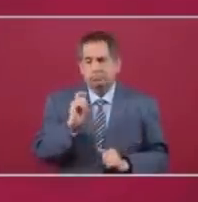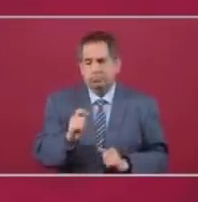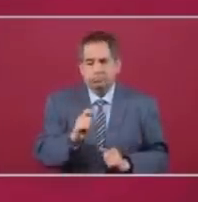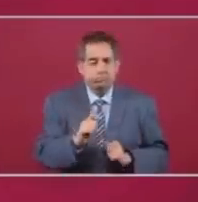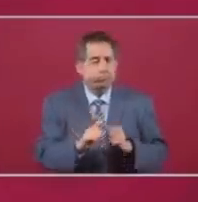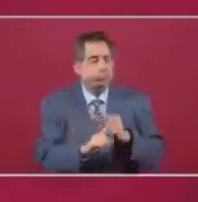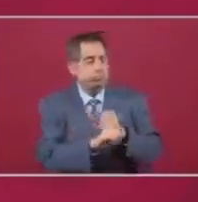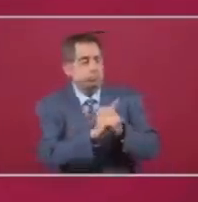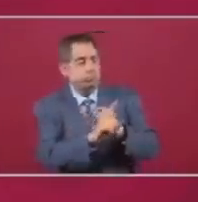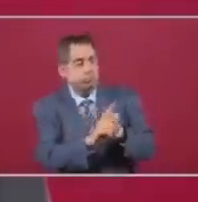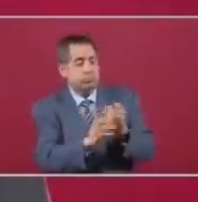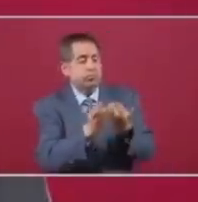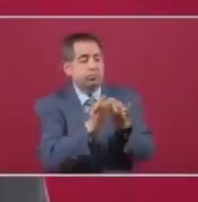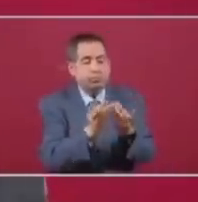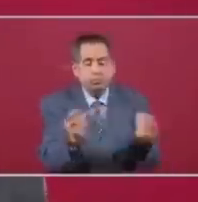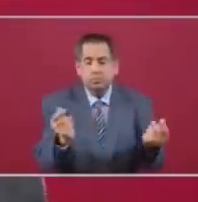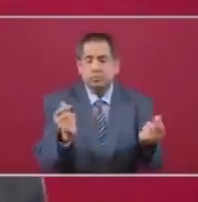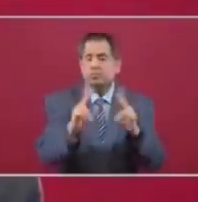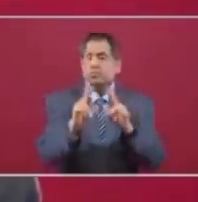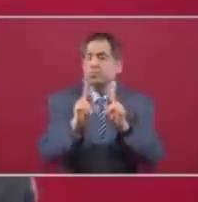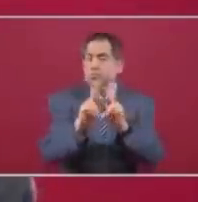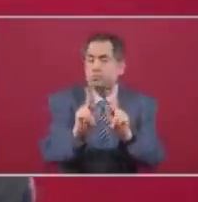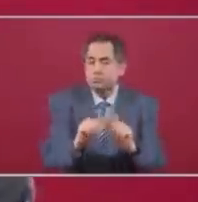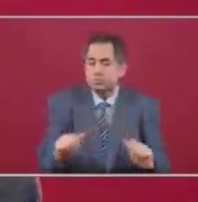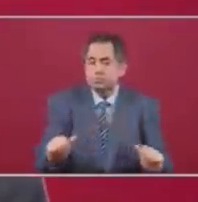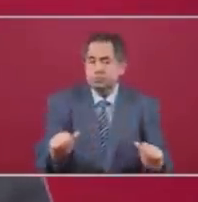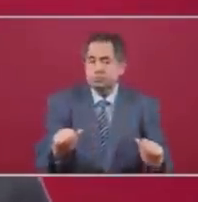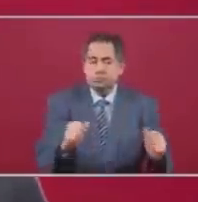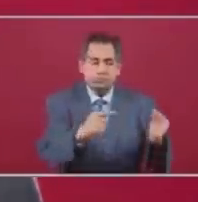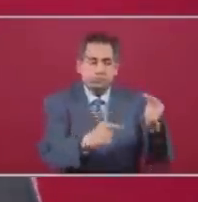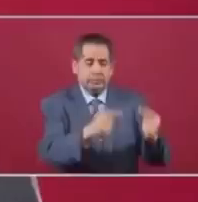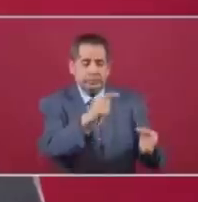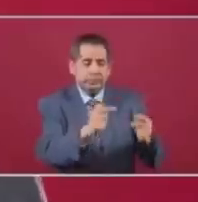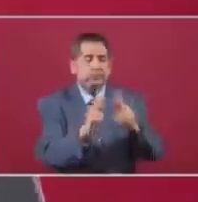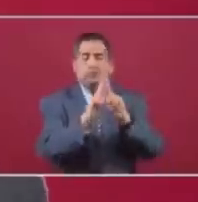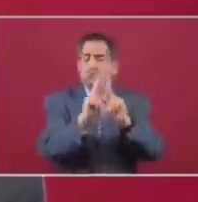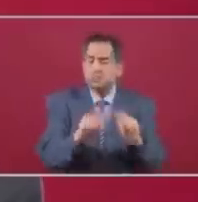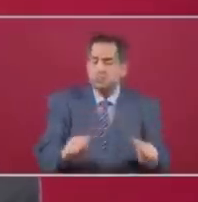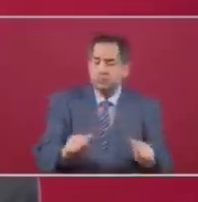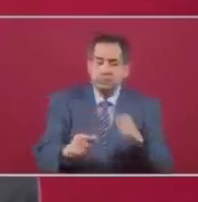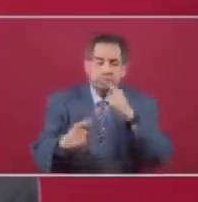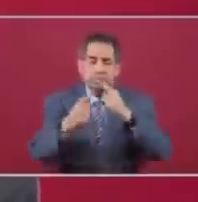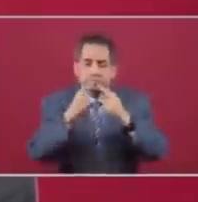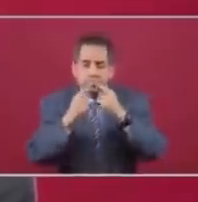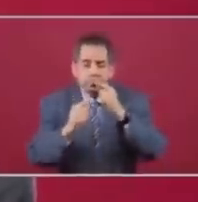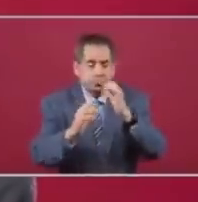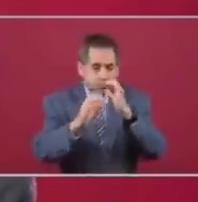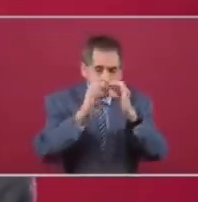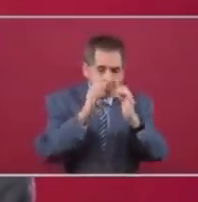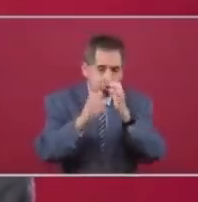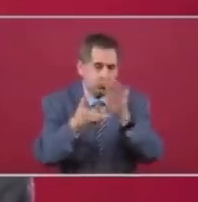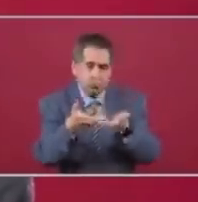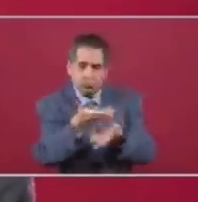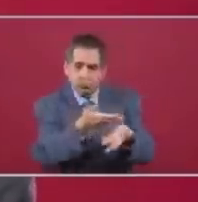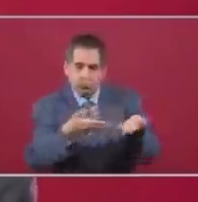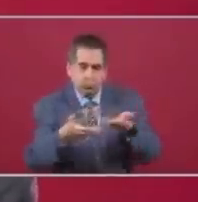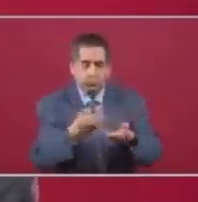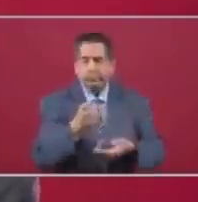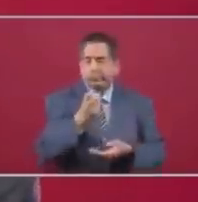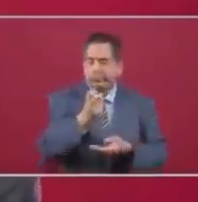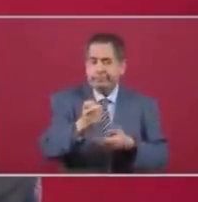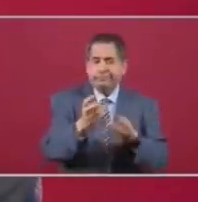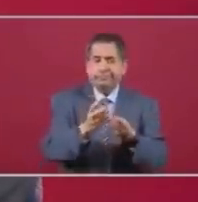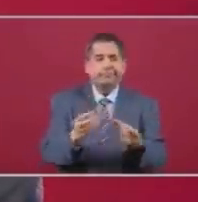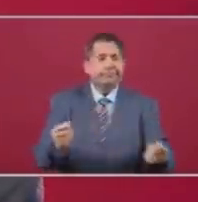solución pacífica al conflicto mediante el diálogo.